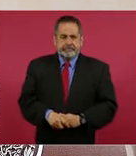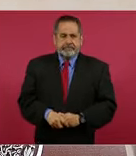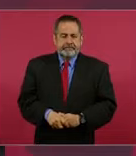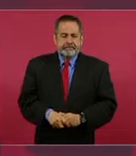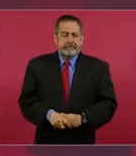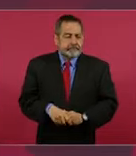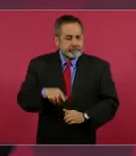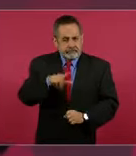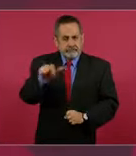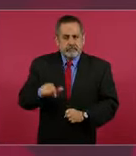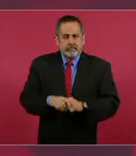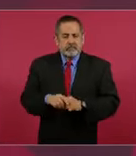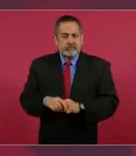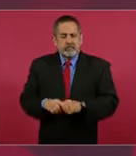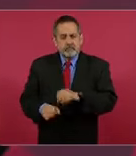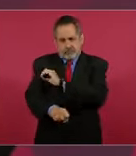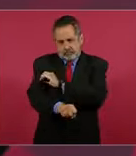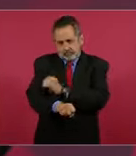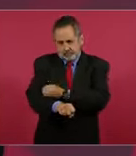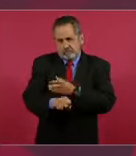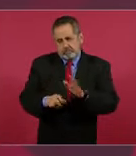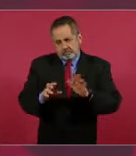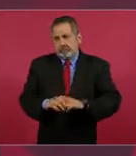Luego Obregón, pues ya